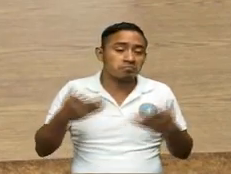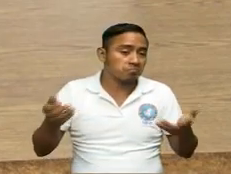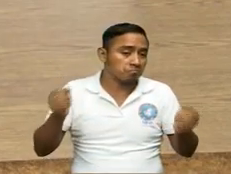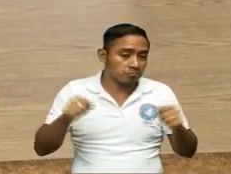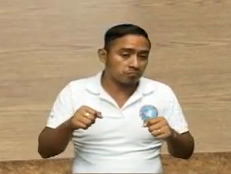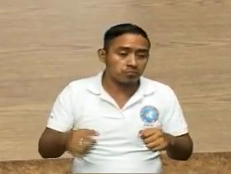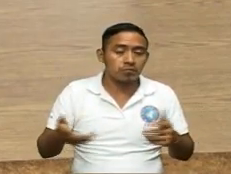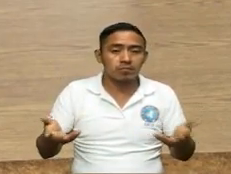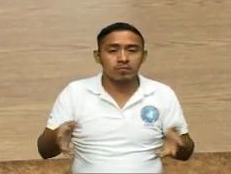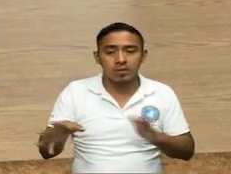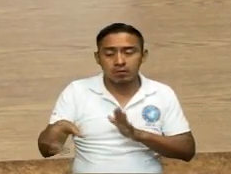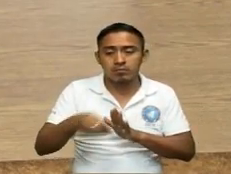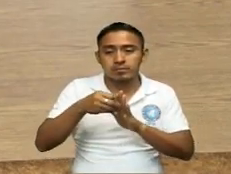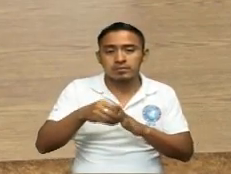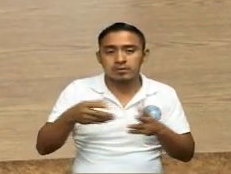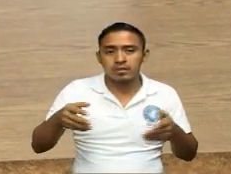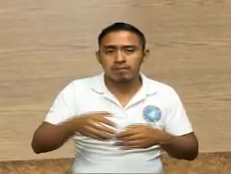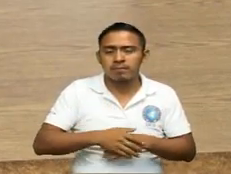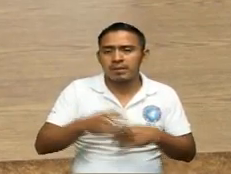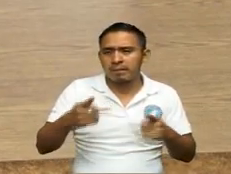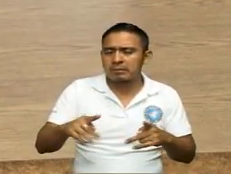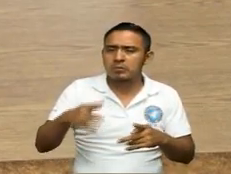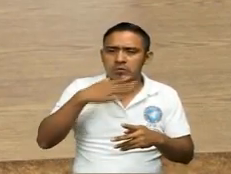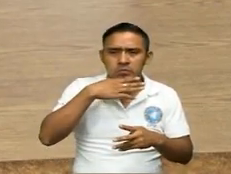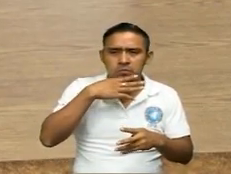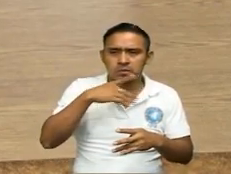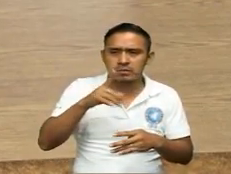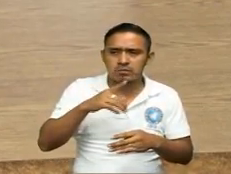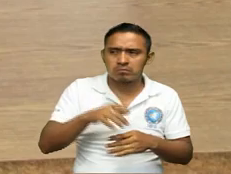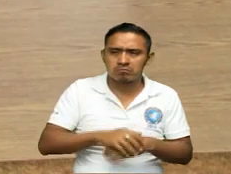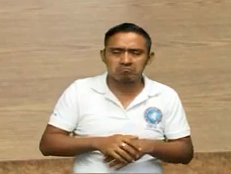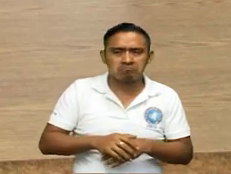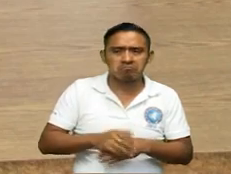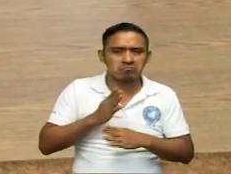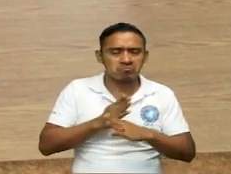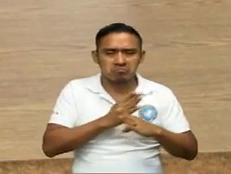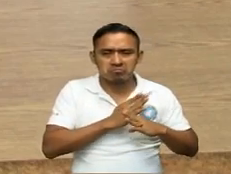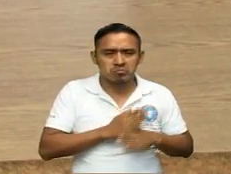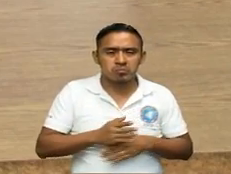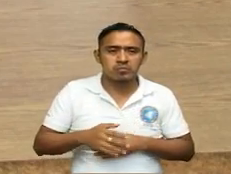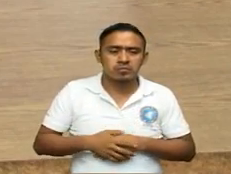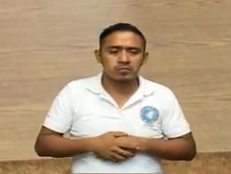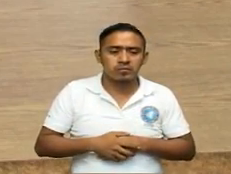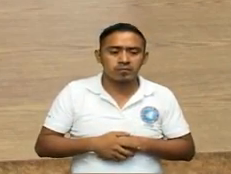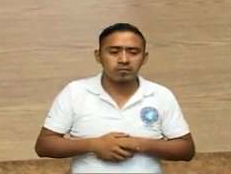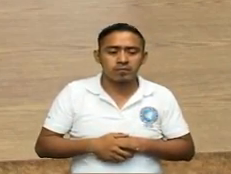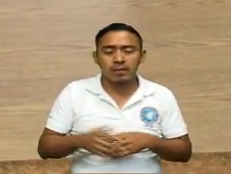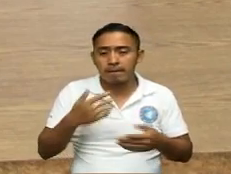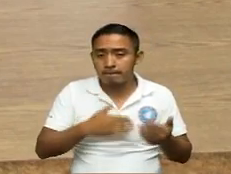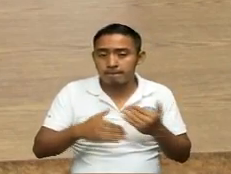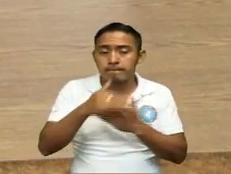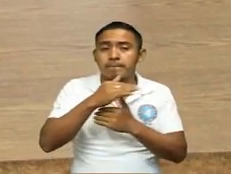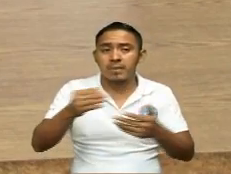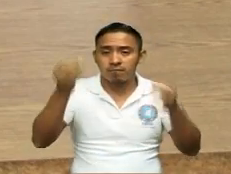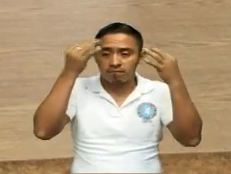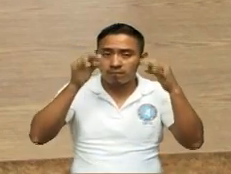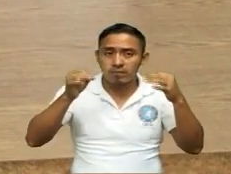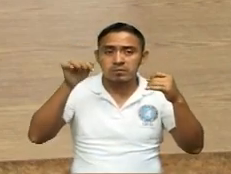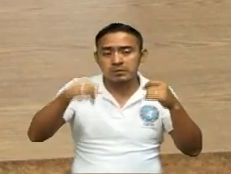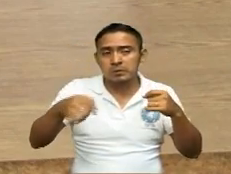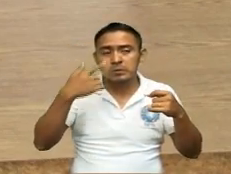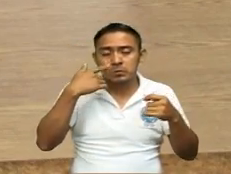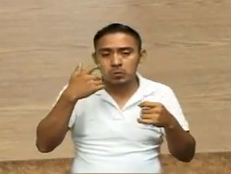por hongo en esa área. Es muy difícil realmente, en pacientes que tienen un buen sistema inmunológico es difícil, ¿ya? Acá lo más frecuente que tenemos en el Centro Nacional de